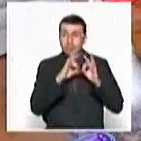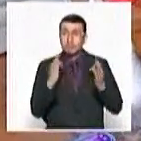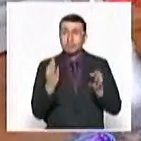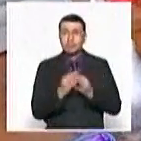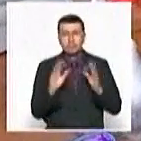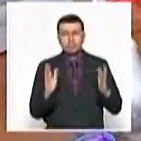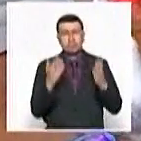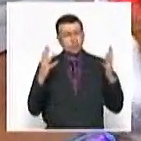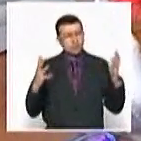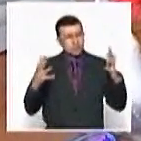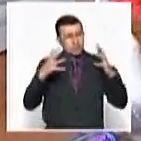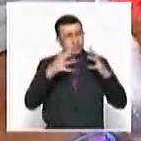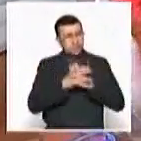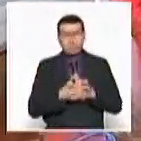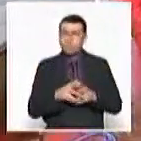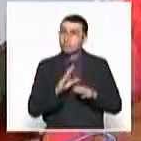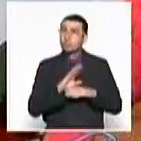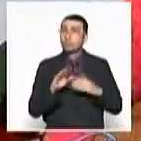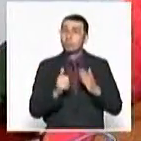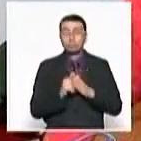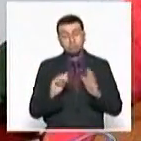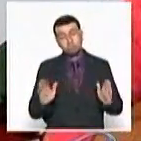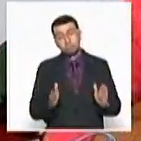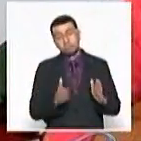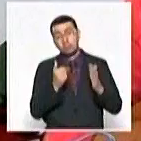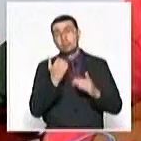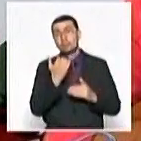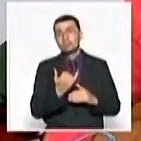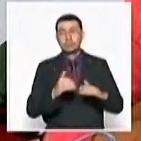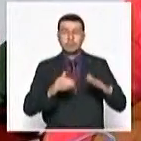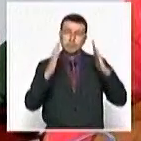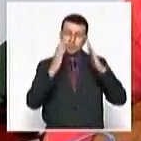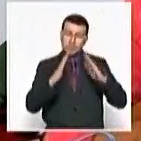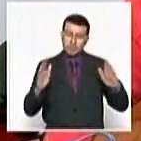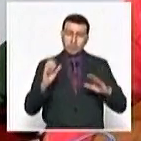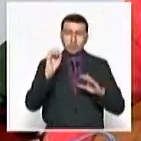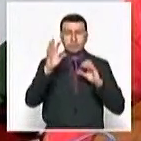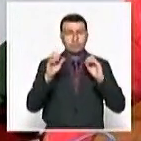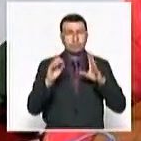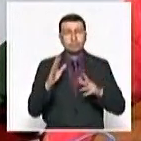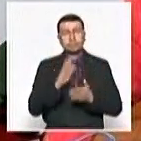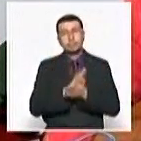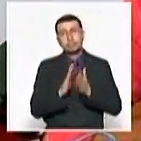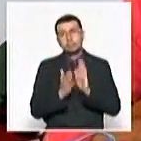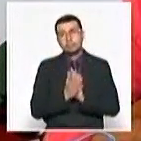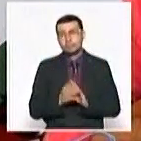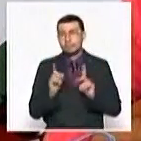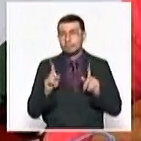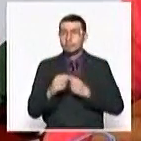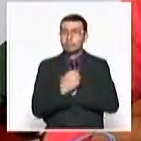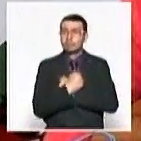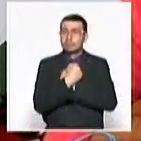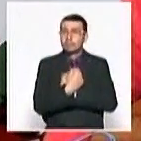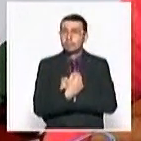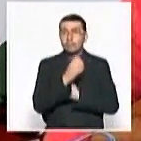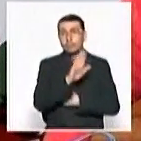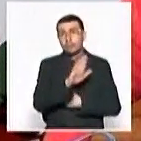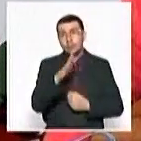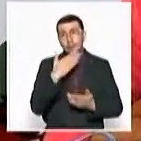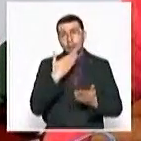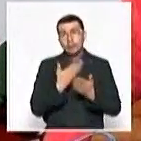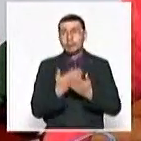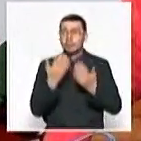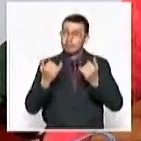seres, y recuperar esta época de Navidad, que es época de paz y de amor. Muchas gracias por estar con nosotros en este